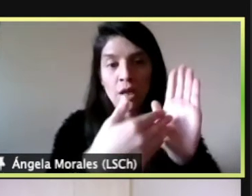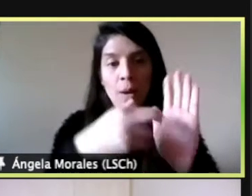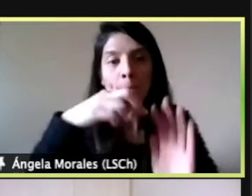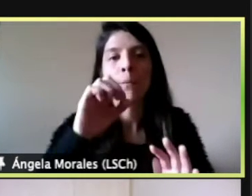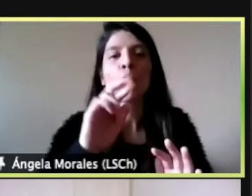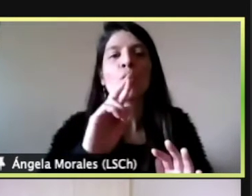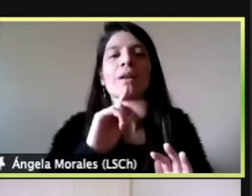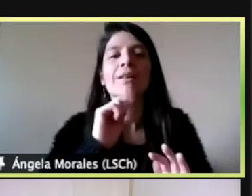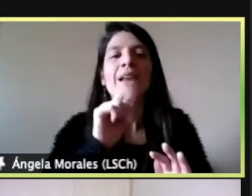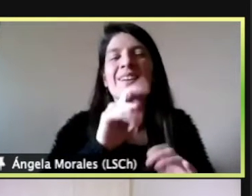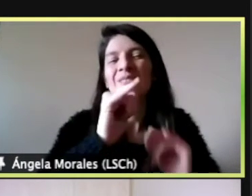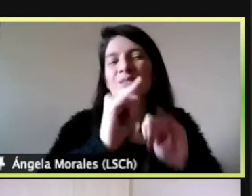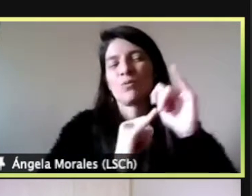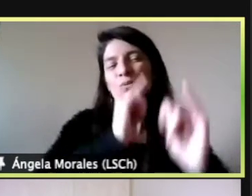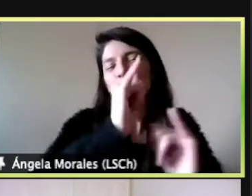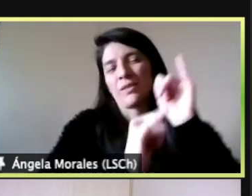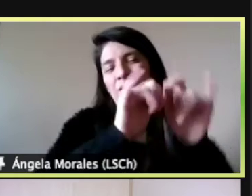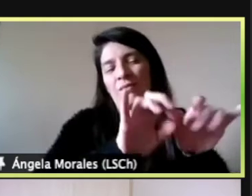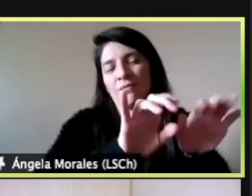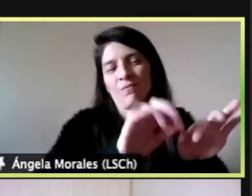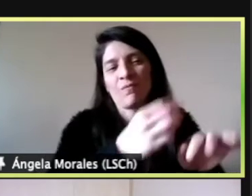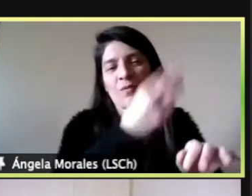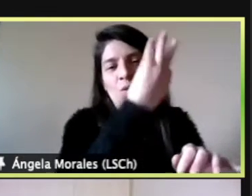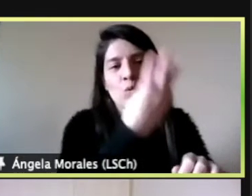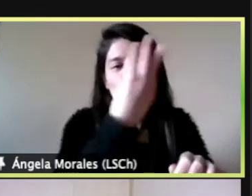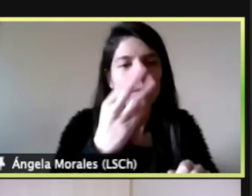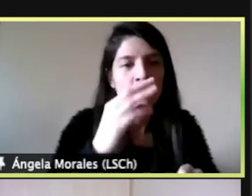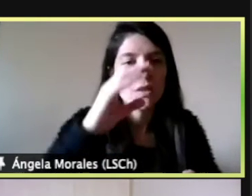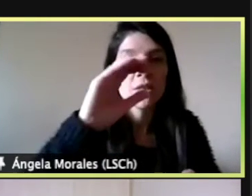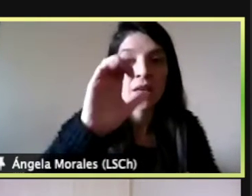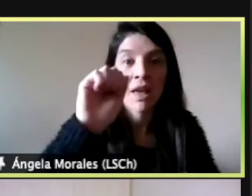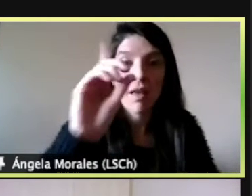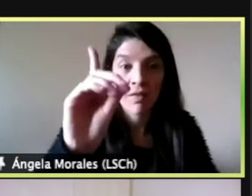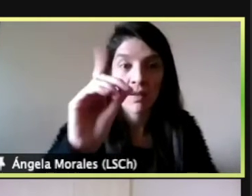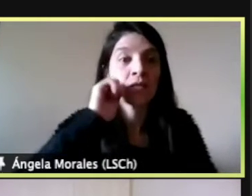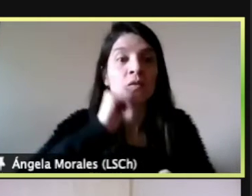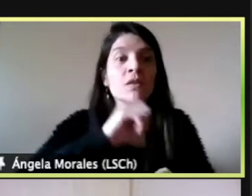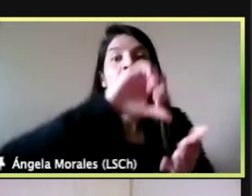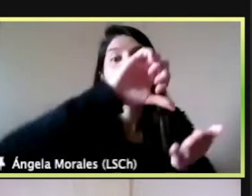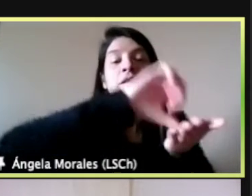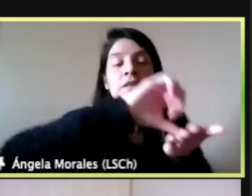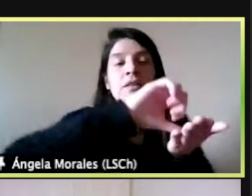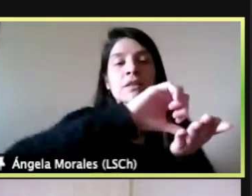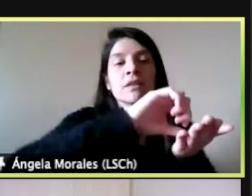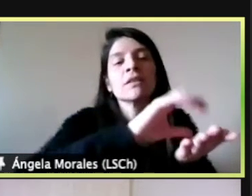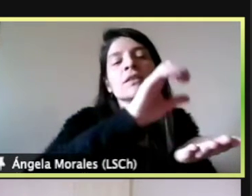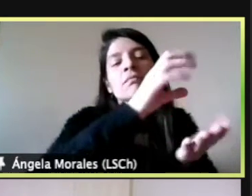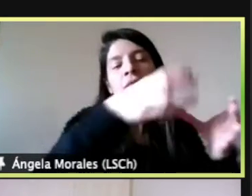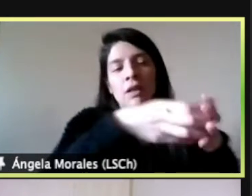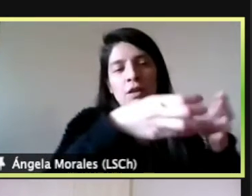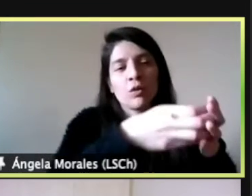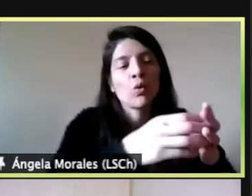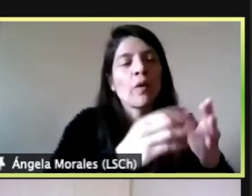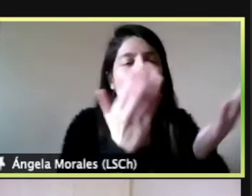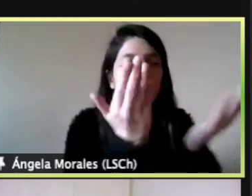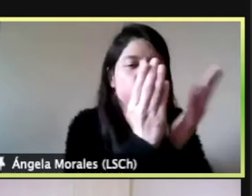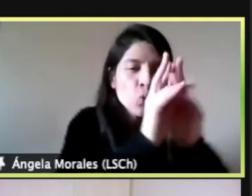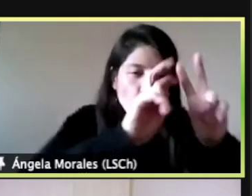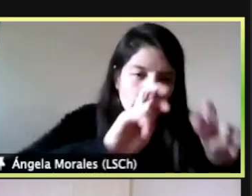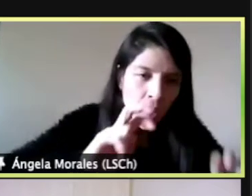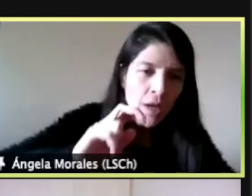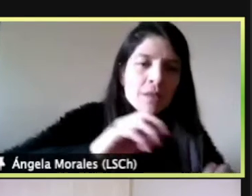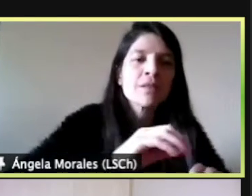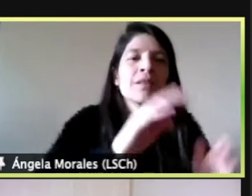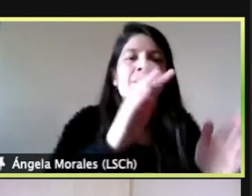el portal de la CEAD, que es el Centro de Estudio y Análisis del Delito. Esto es una institución nacional que está a